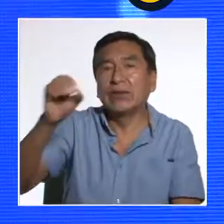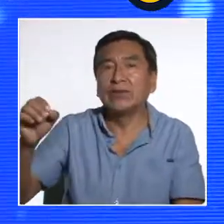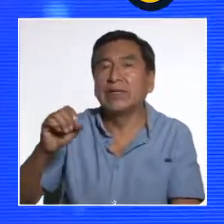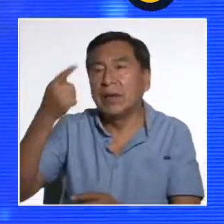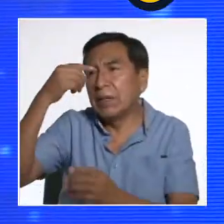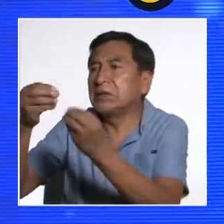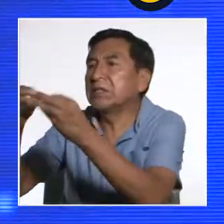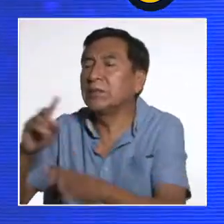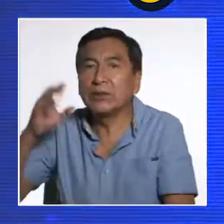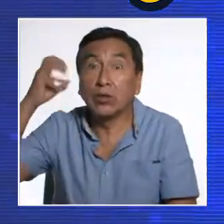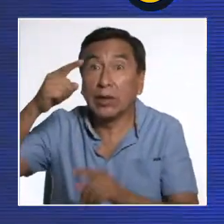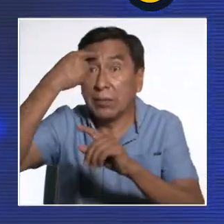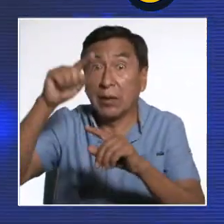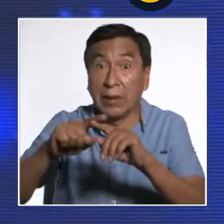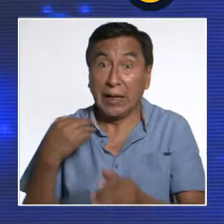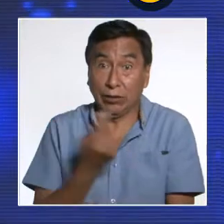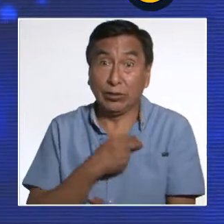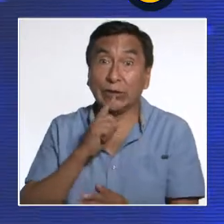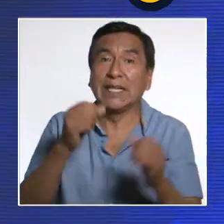para los que creemos es poder.